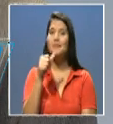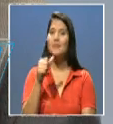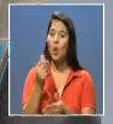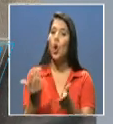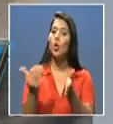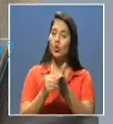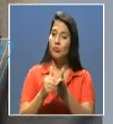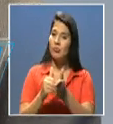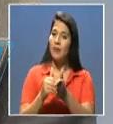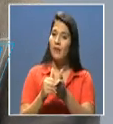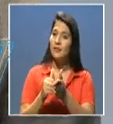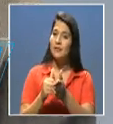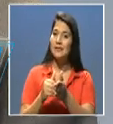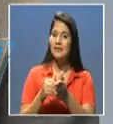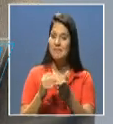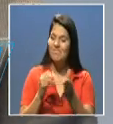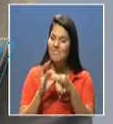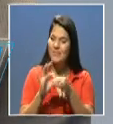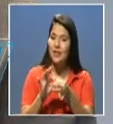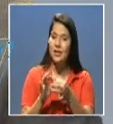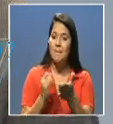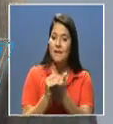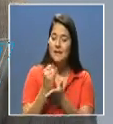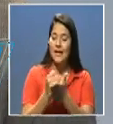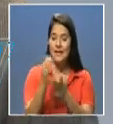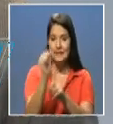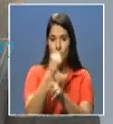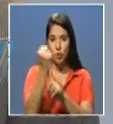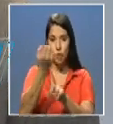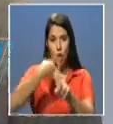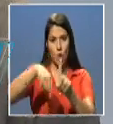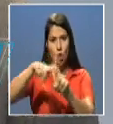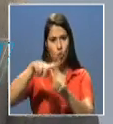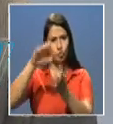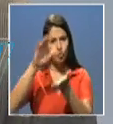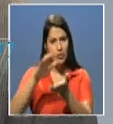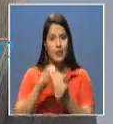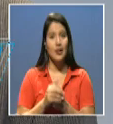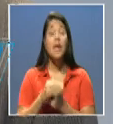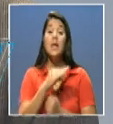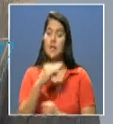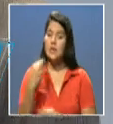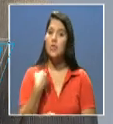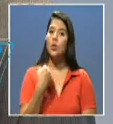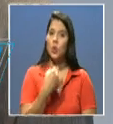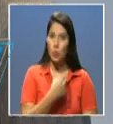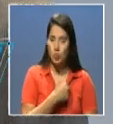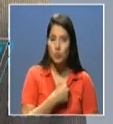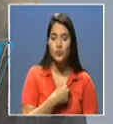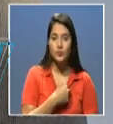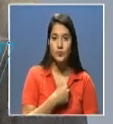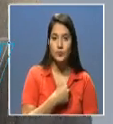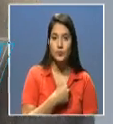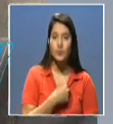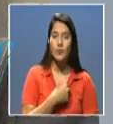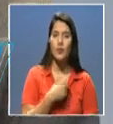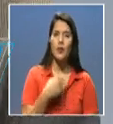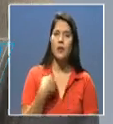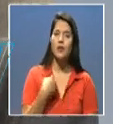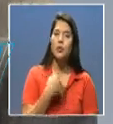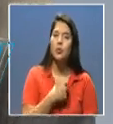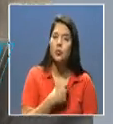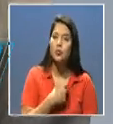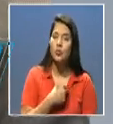Y probablemente vamos a tener una recuperación de algunos casos que efectivamente, digamos, fueron perdonados a